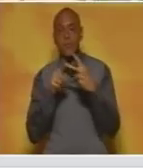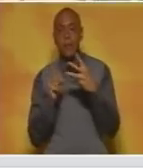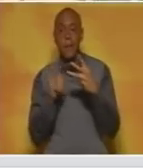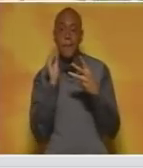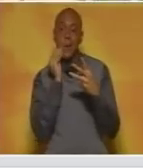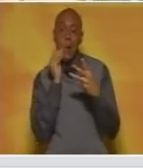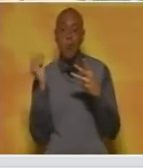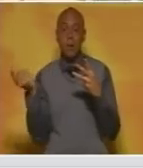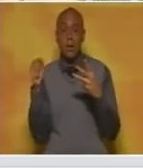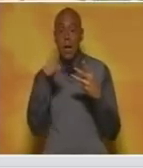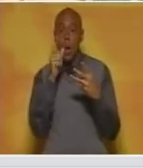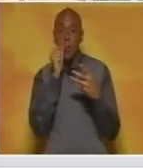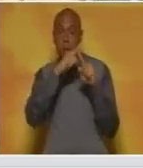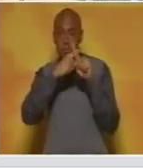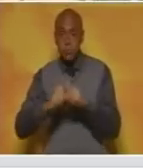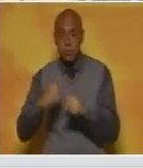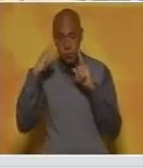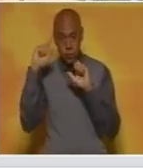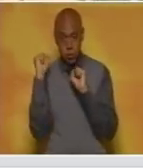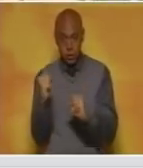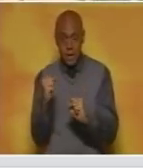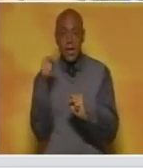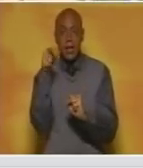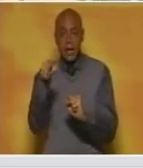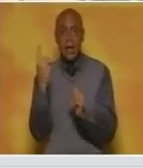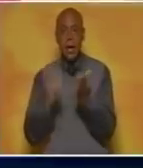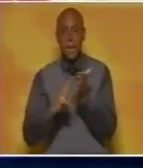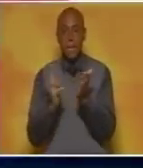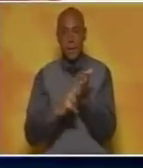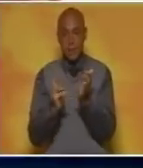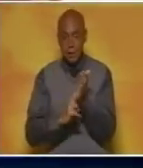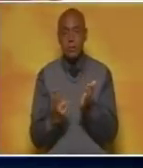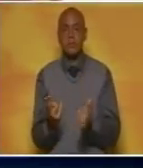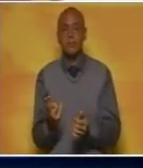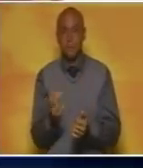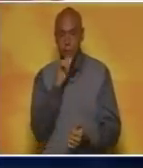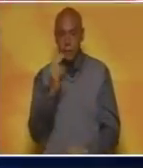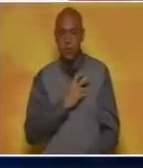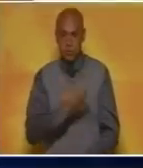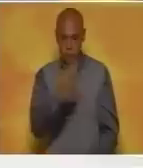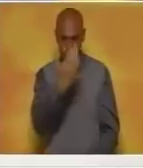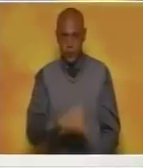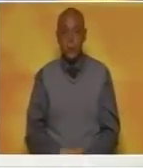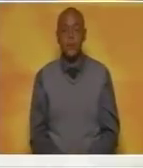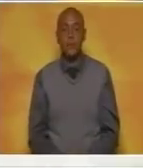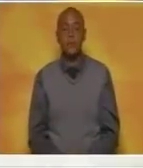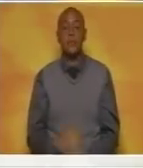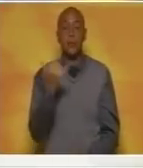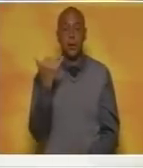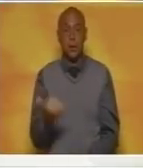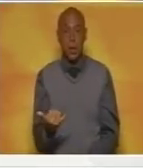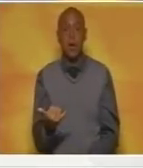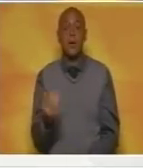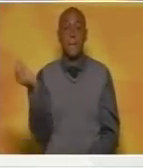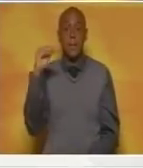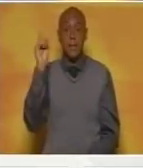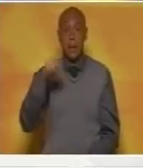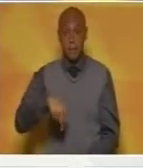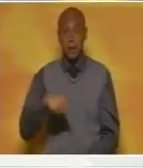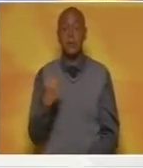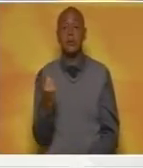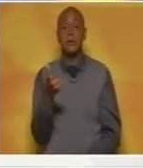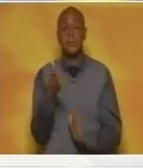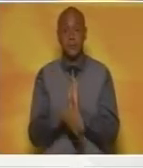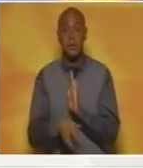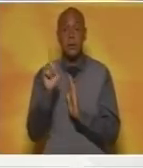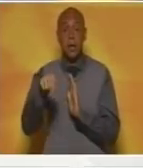1 adolescente. Era administrador y trabajaba en una empresa de seguros. Con esta información regresamos con ustedes. Muchísimas gracias, Nelcy. Vamos con más información. En el marco